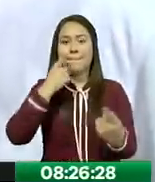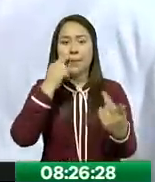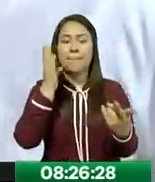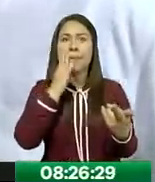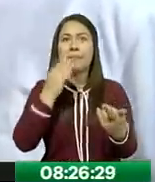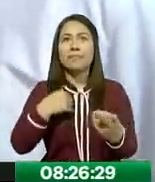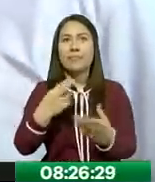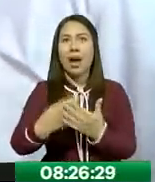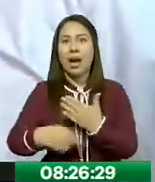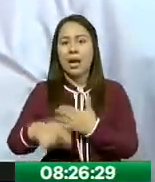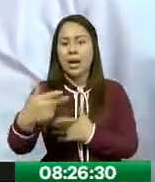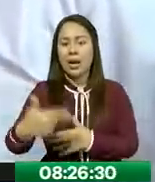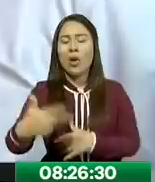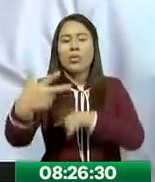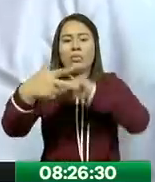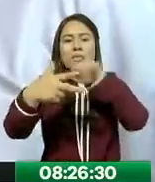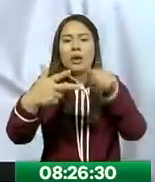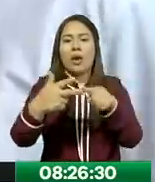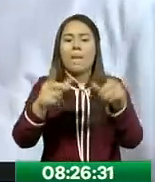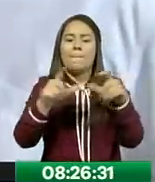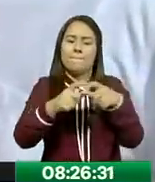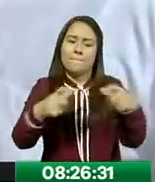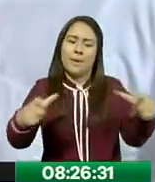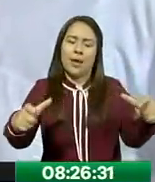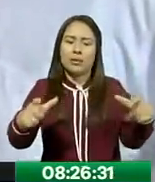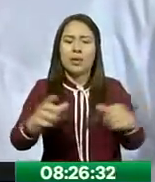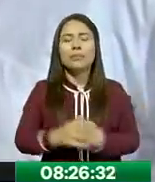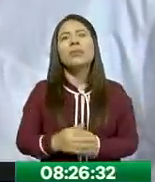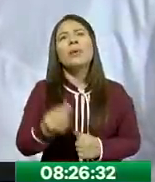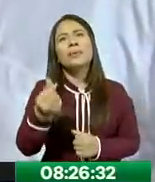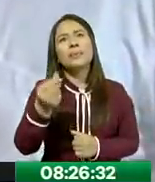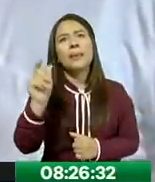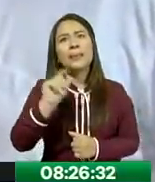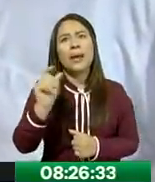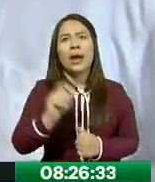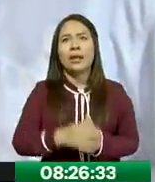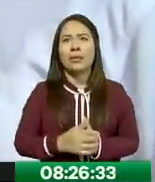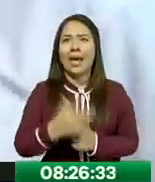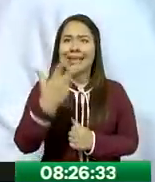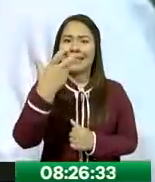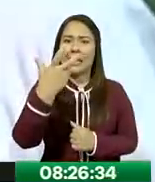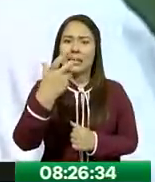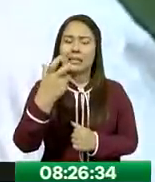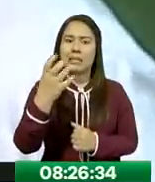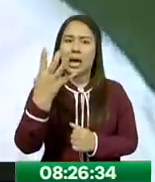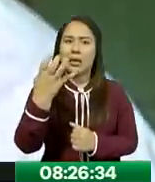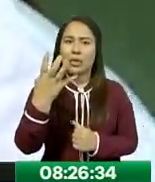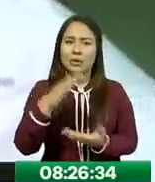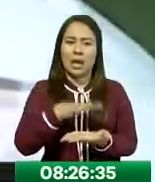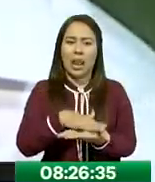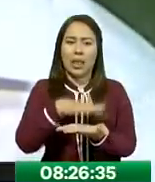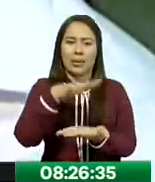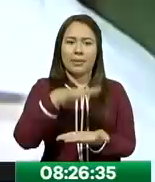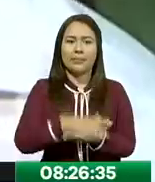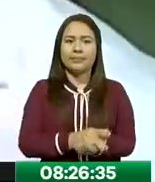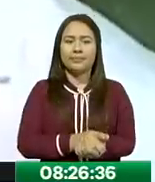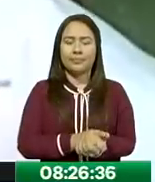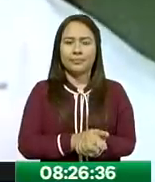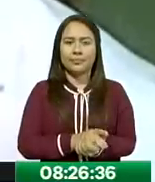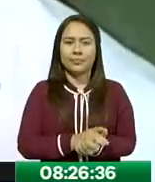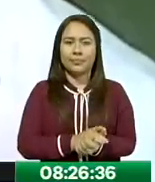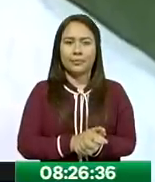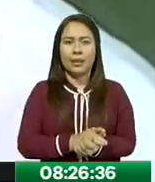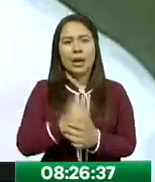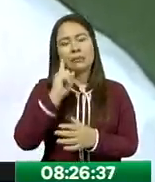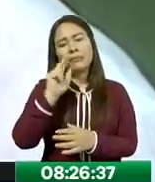mamá e hijo, ¿cuánto cuesta una piernita? Bueno, lo más económico ahorita son de 13, 14 libras, ¿no? Pero cuando son ya